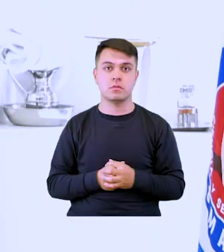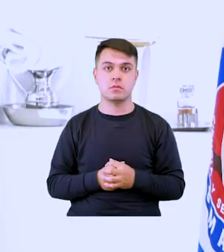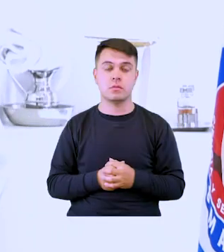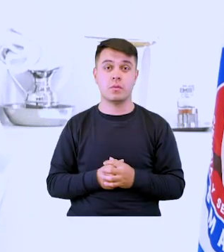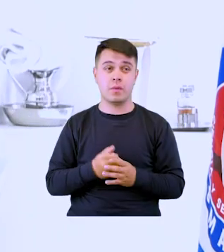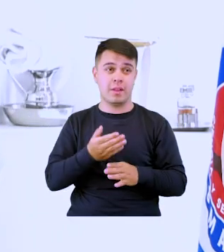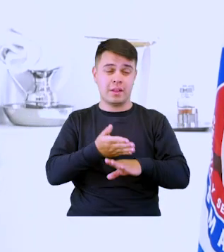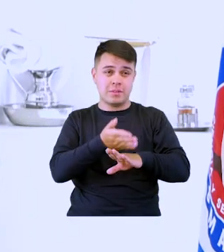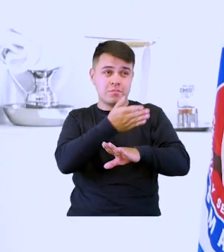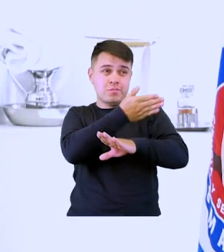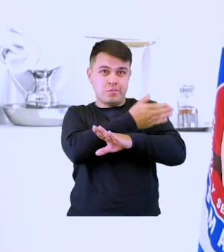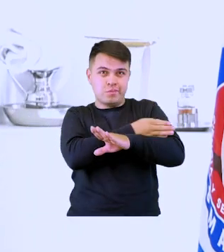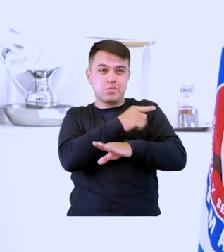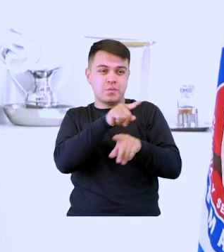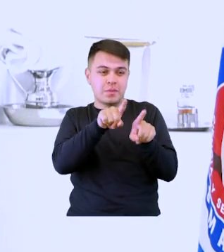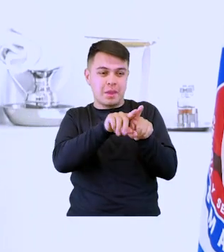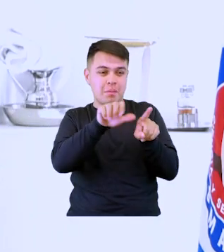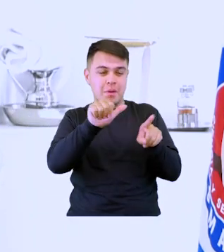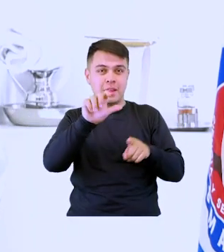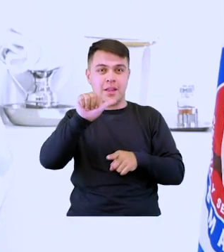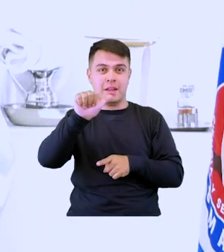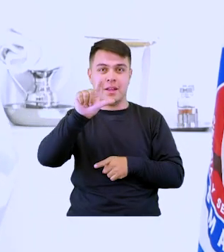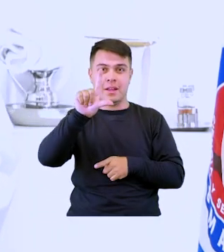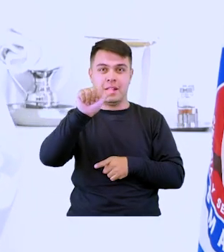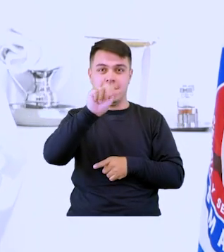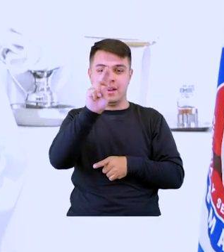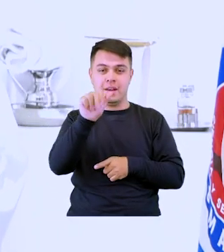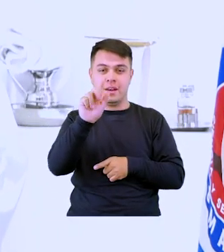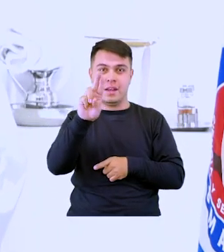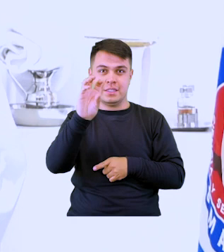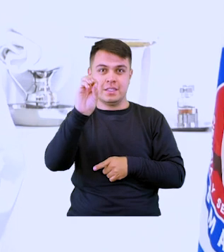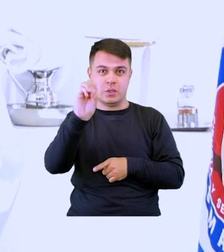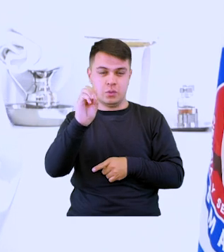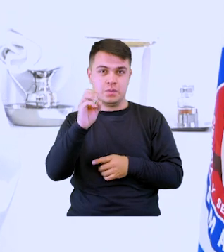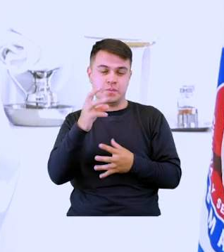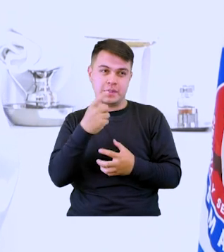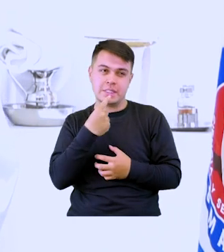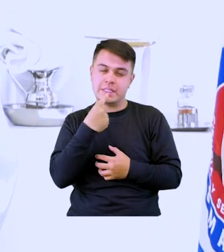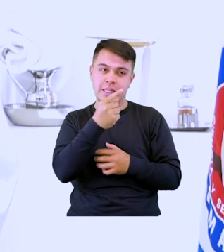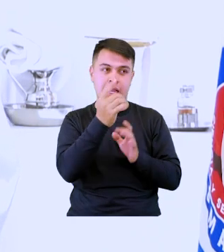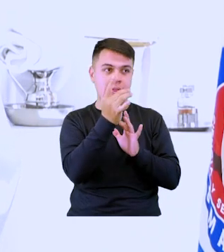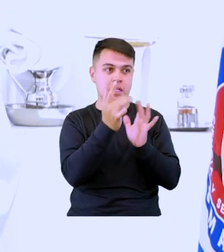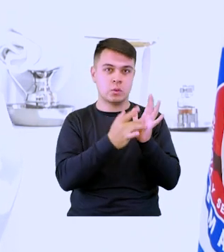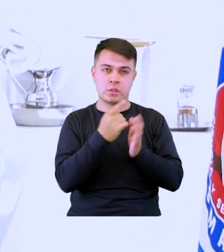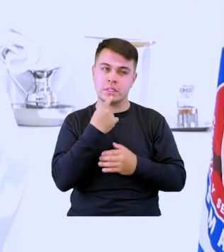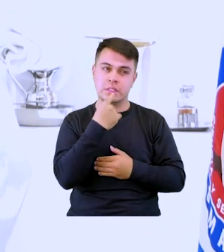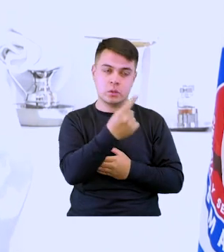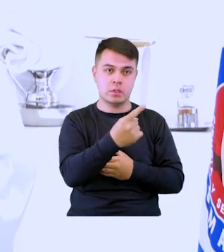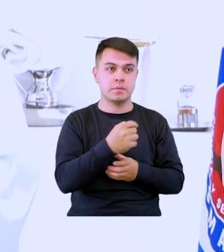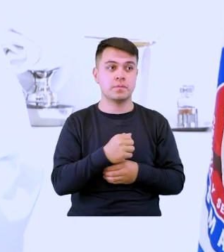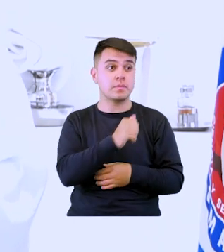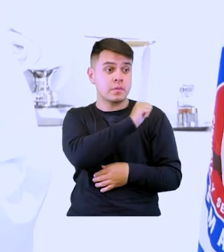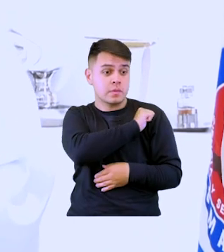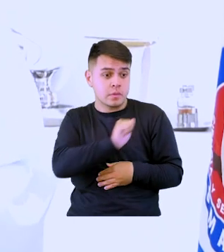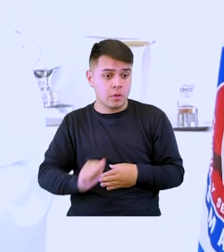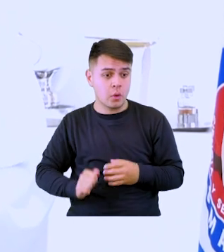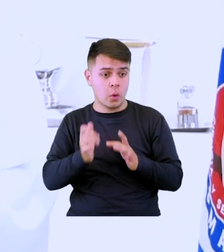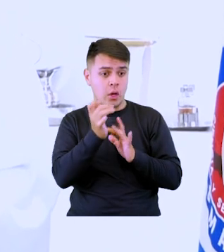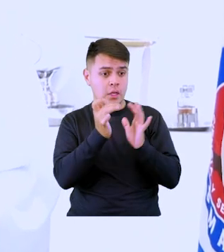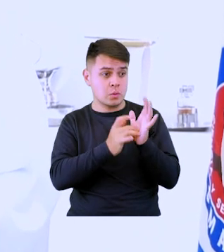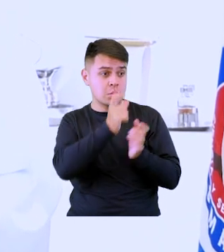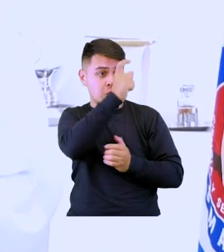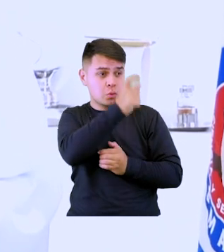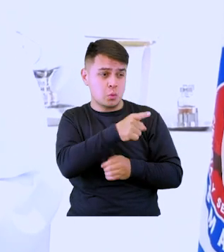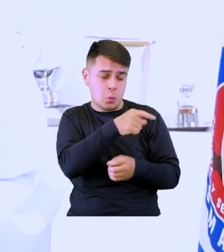En aquel tiempo, las hermanas de Lázaro le mandaron recado a Jesús diciendo: Señor, el que tú